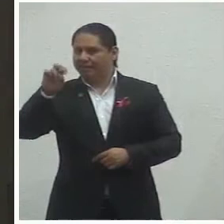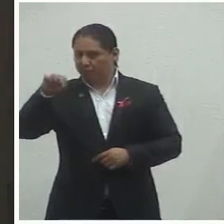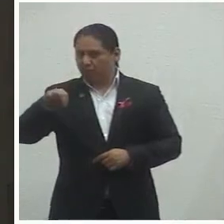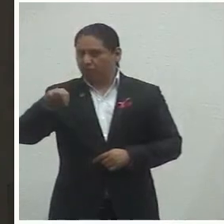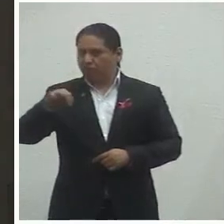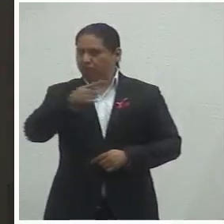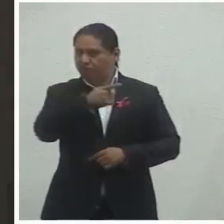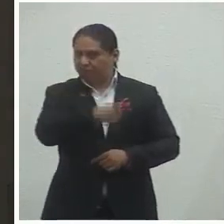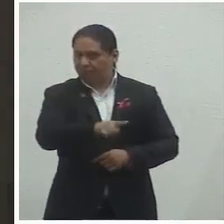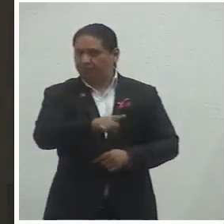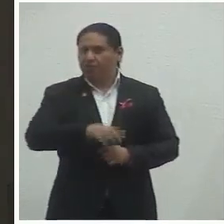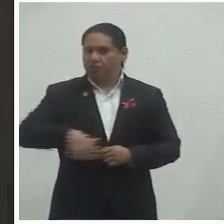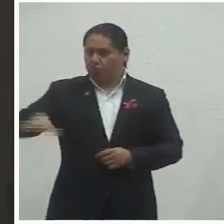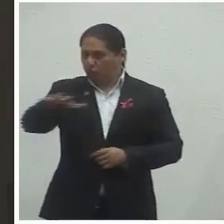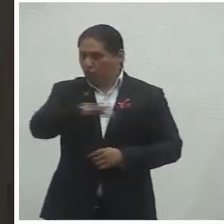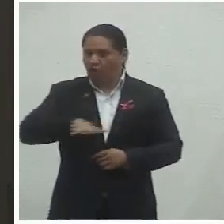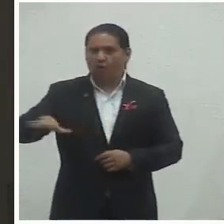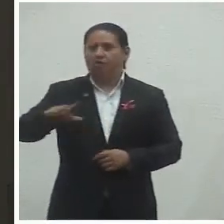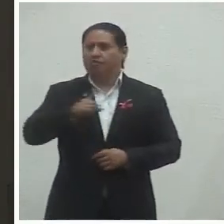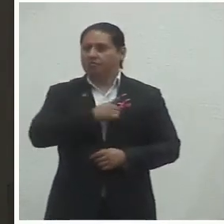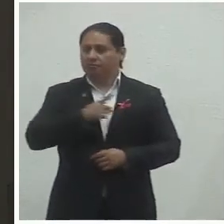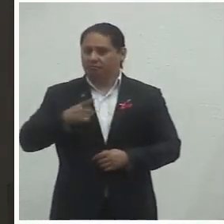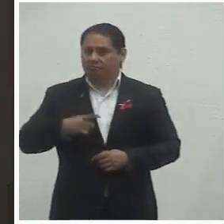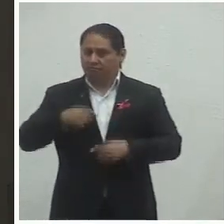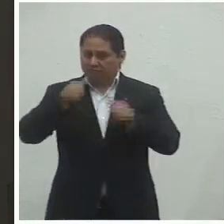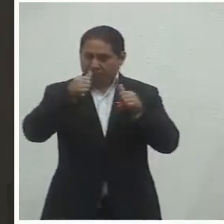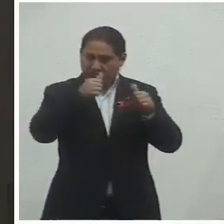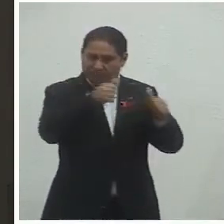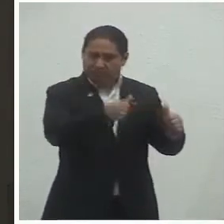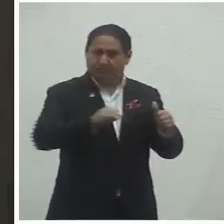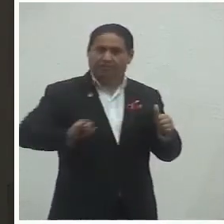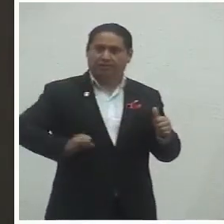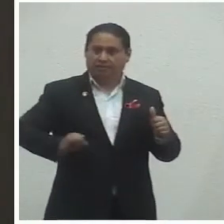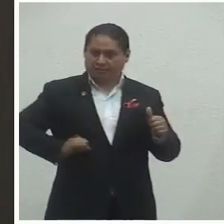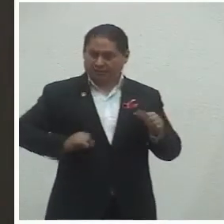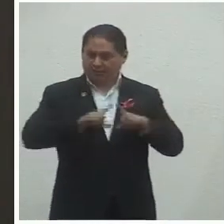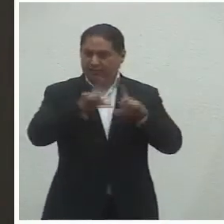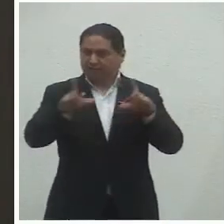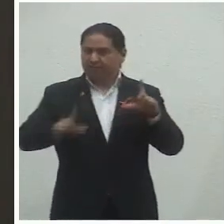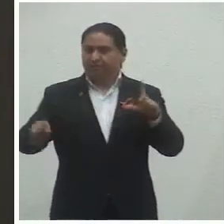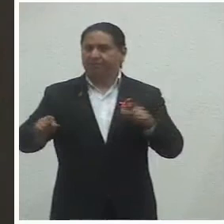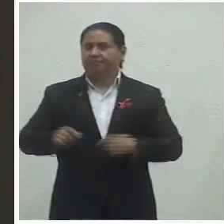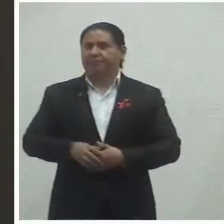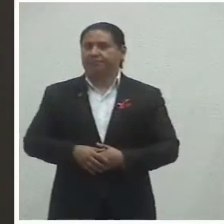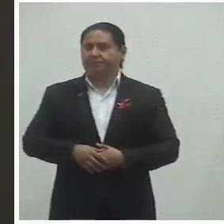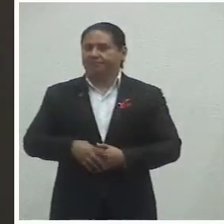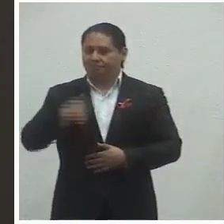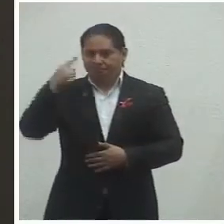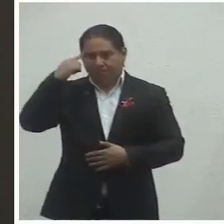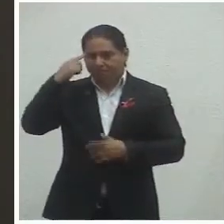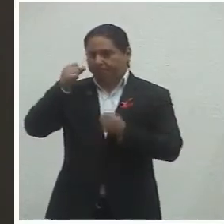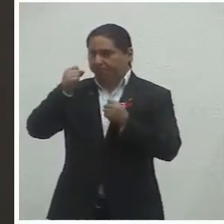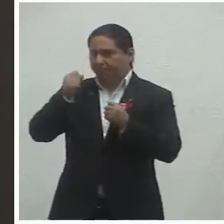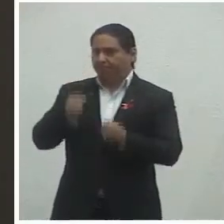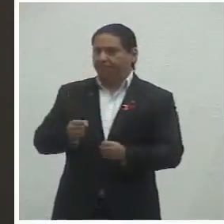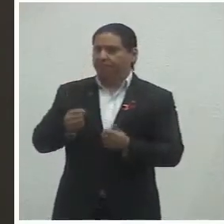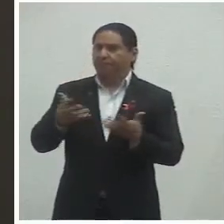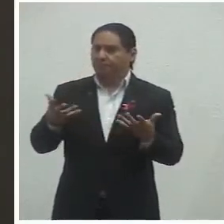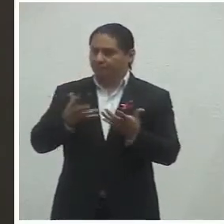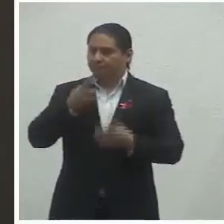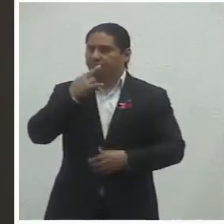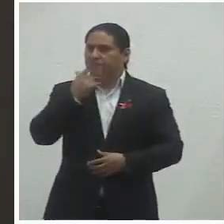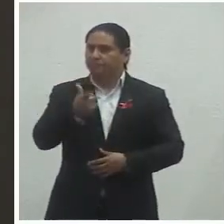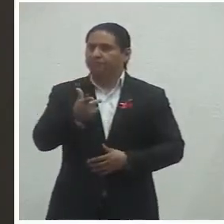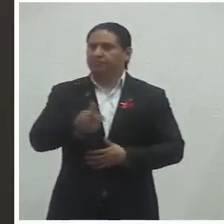y funcionarios deberán atender a los intereses de la nación. Seguramente lo harán